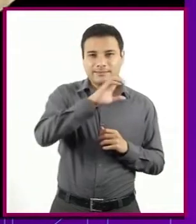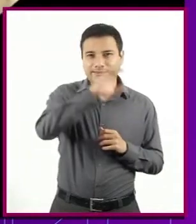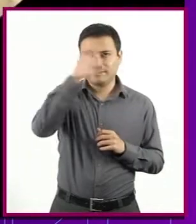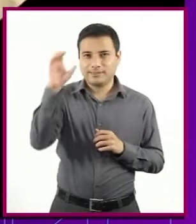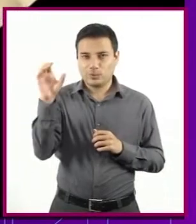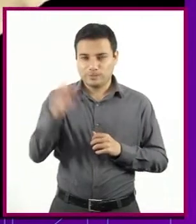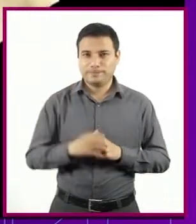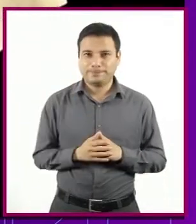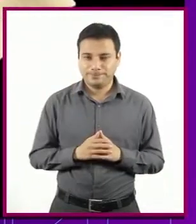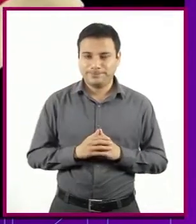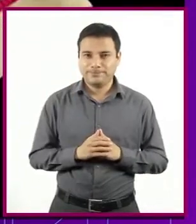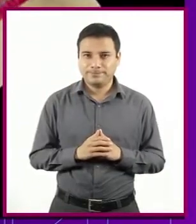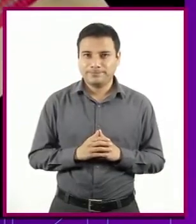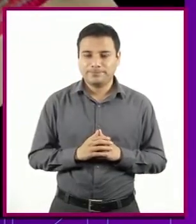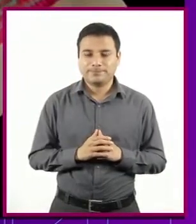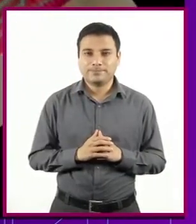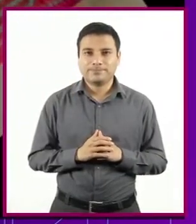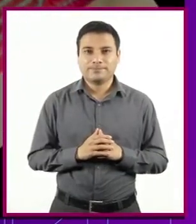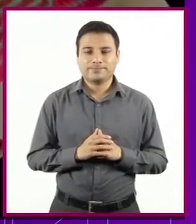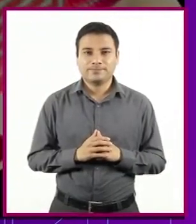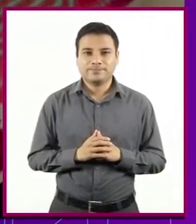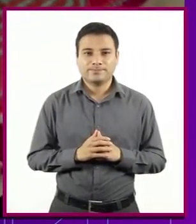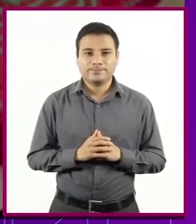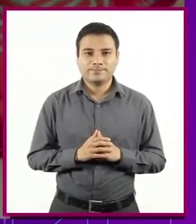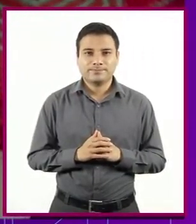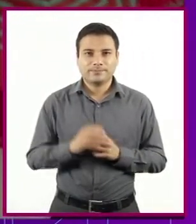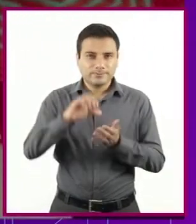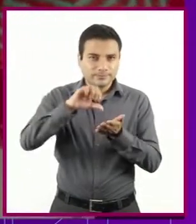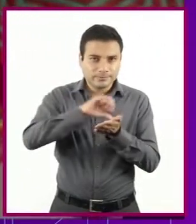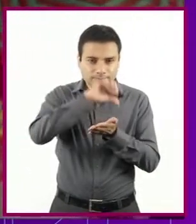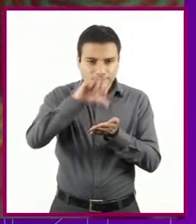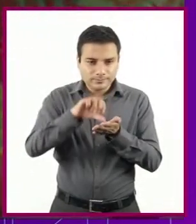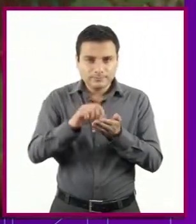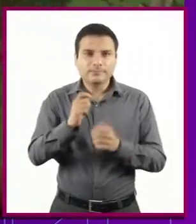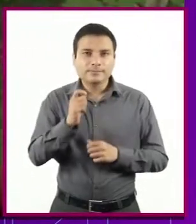celeste. En medio está la tierra.